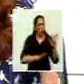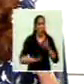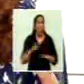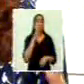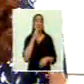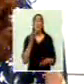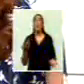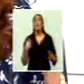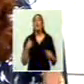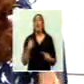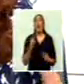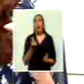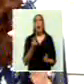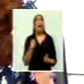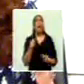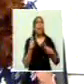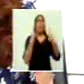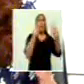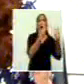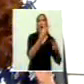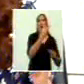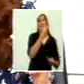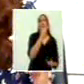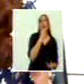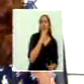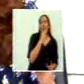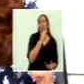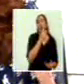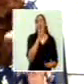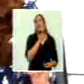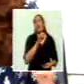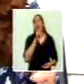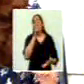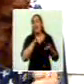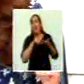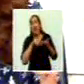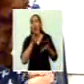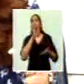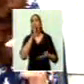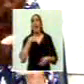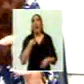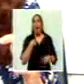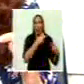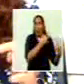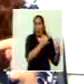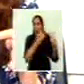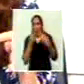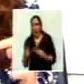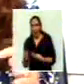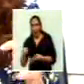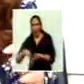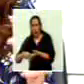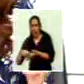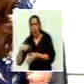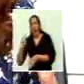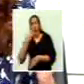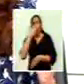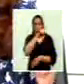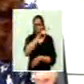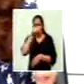para ir a Salta o para ir a Mendoza, de una persona que quiere ir de Córdoba a Calafate tenga que venir de Córdoba a Buenos Aires, de Buenos Aires,